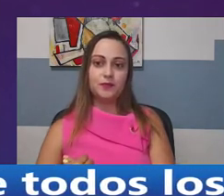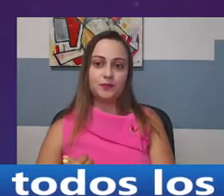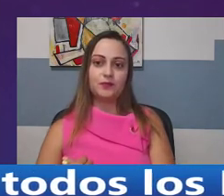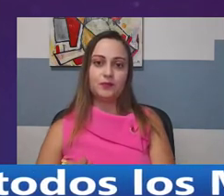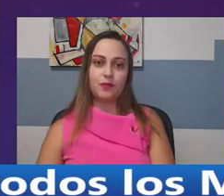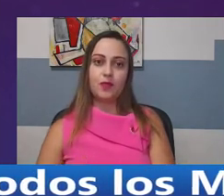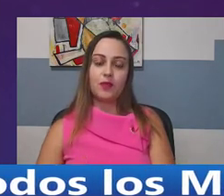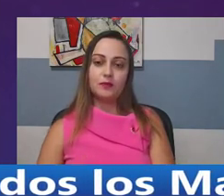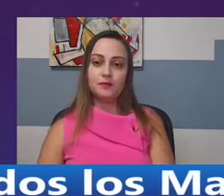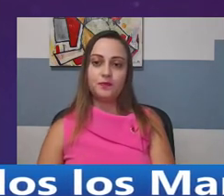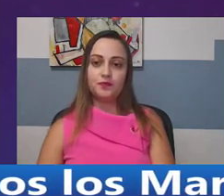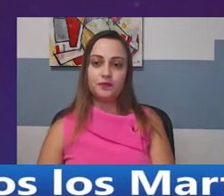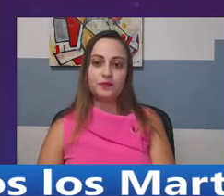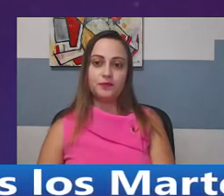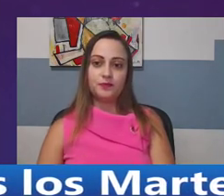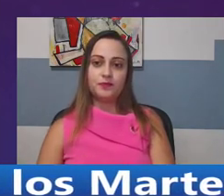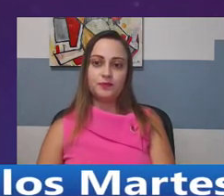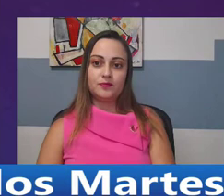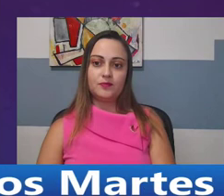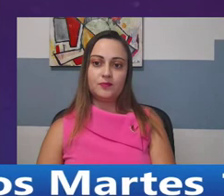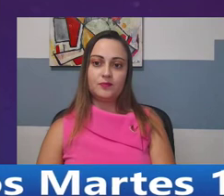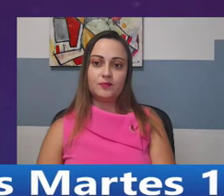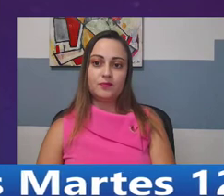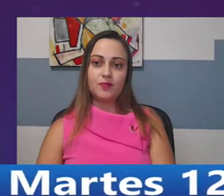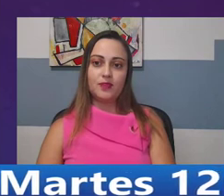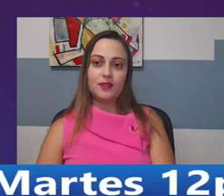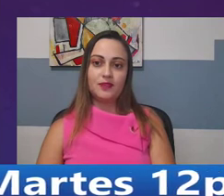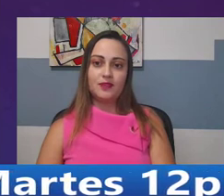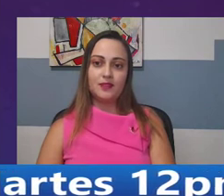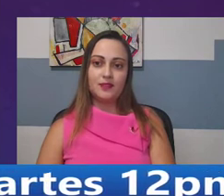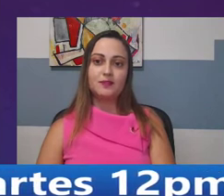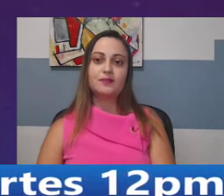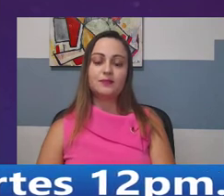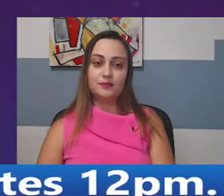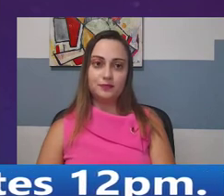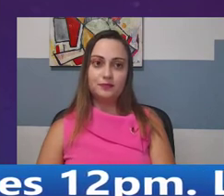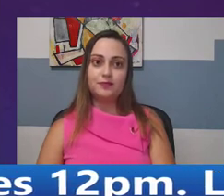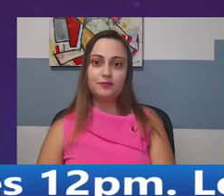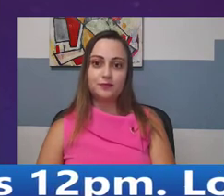y esto al principio, bueno, un poco que ganas mucho menos porque